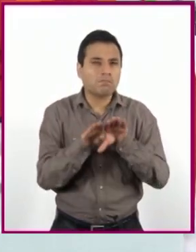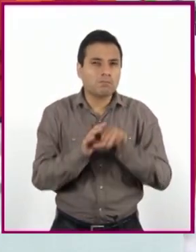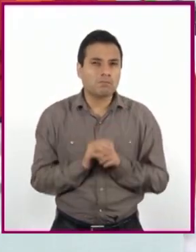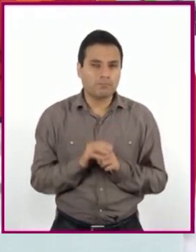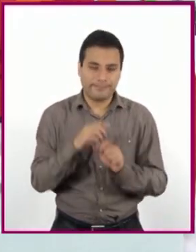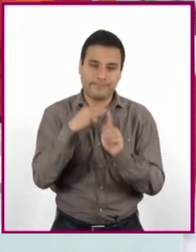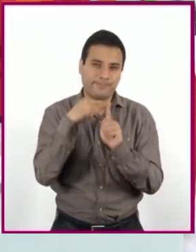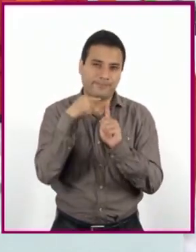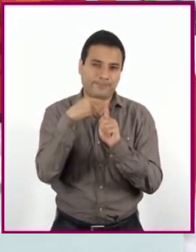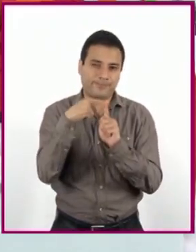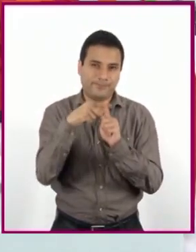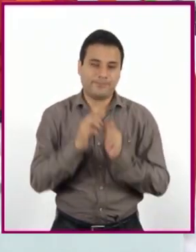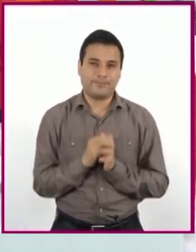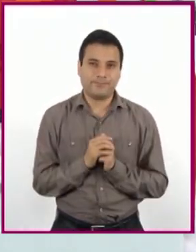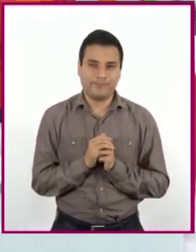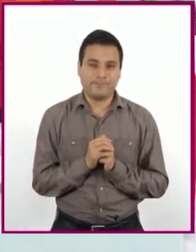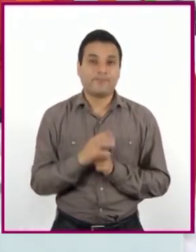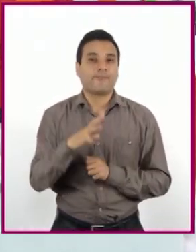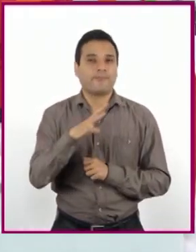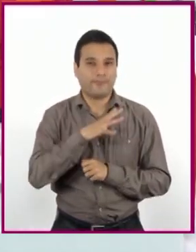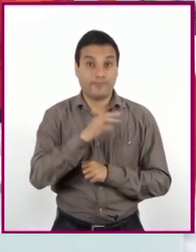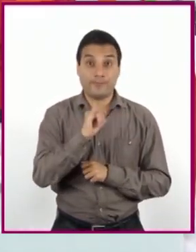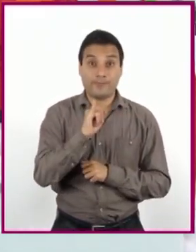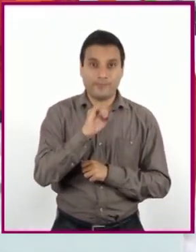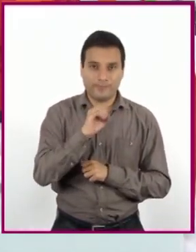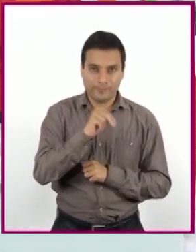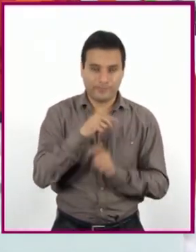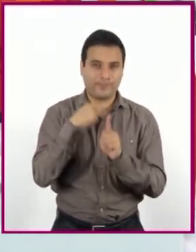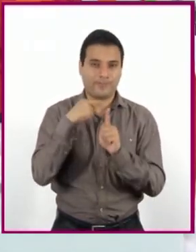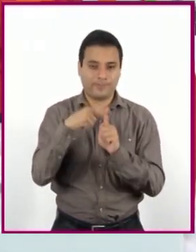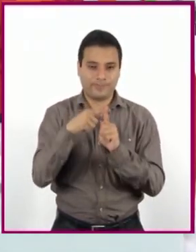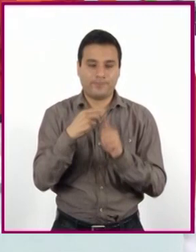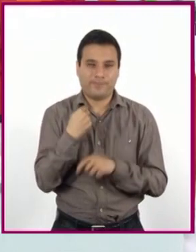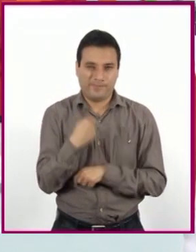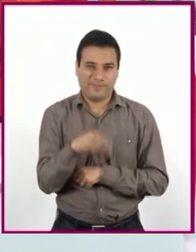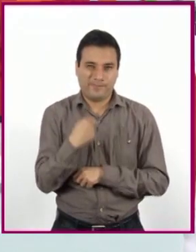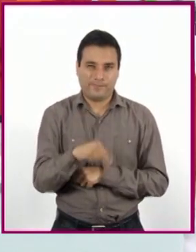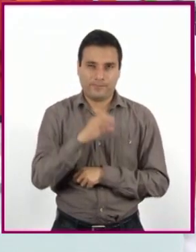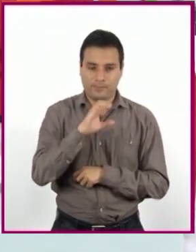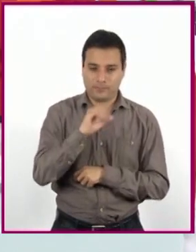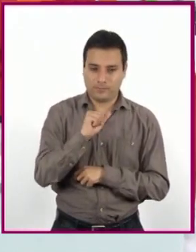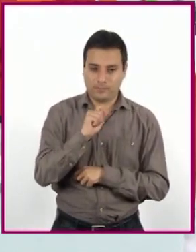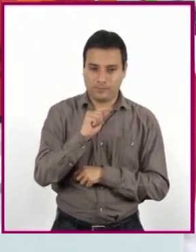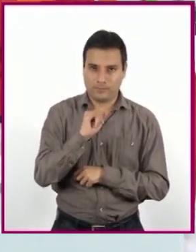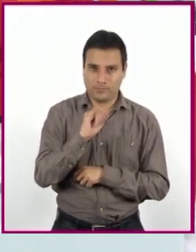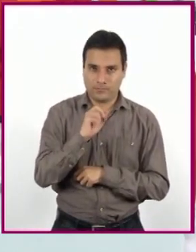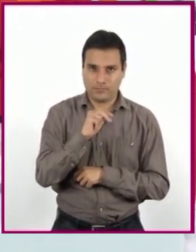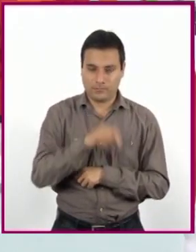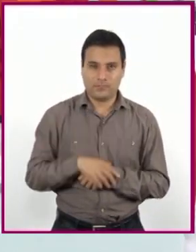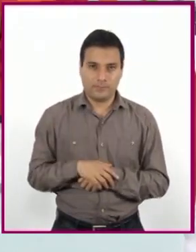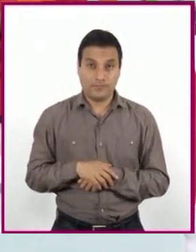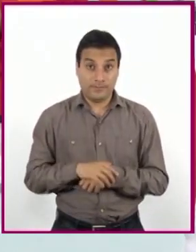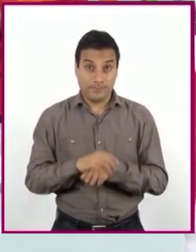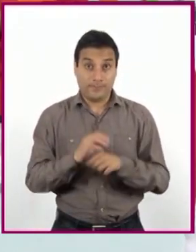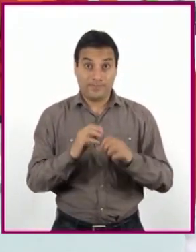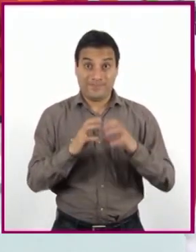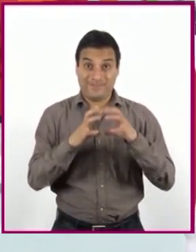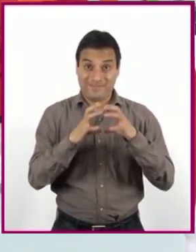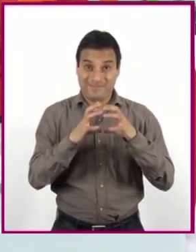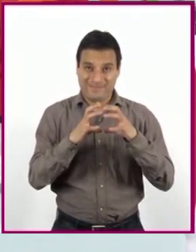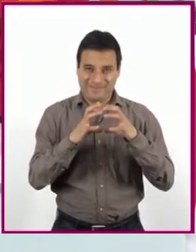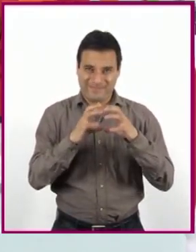Positiva. En consecuencia se forma un ion positivo, que se llama catión. Todo átomo neutro que pierde un electrón